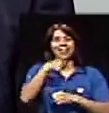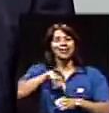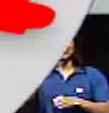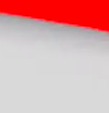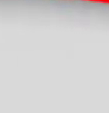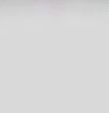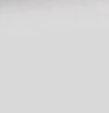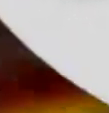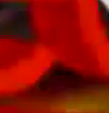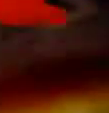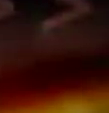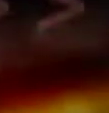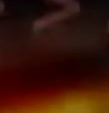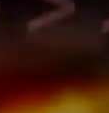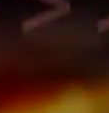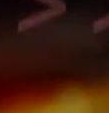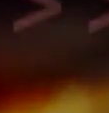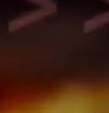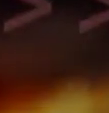sueños.